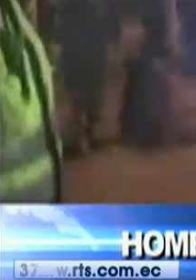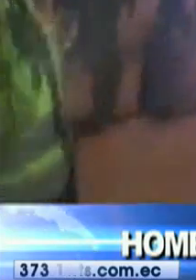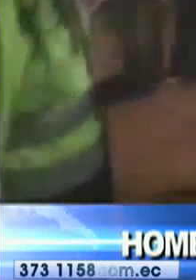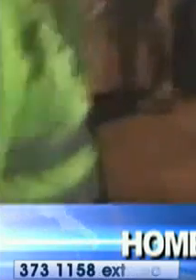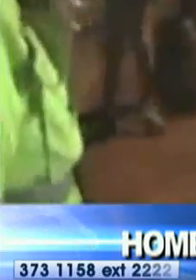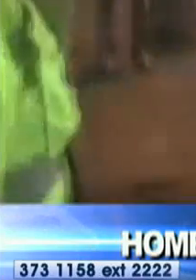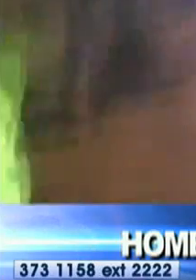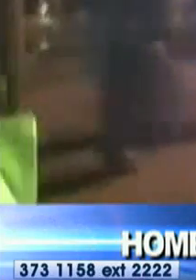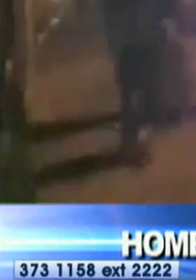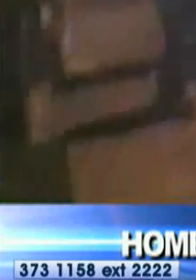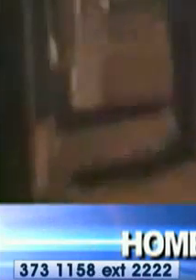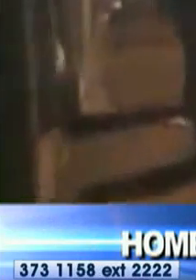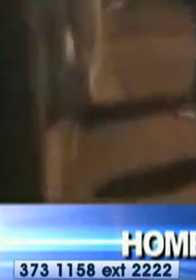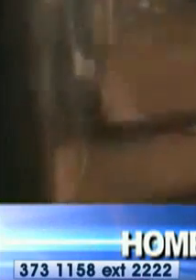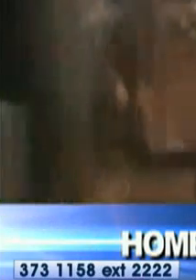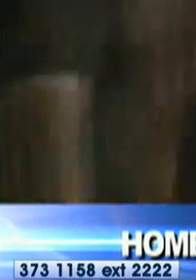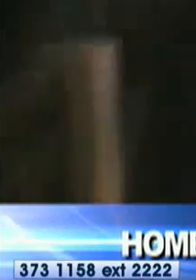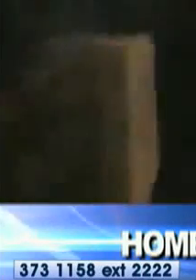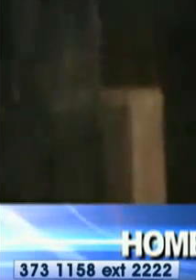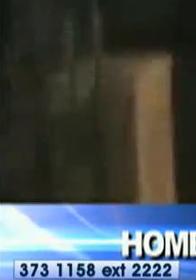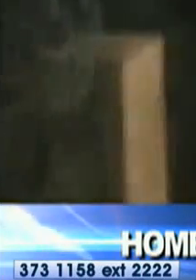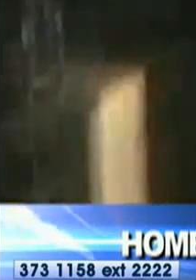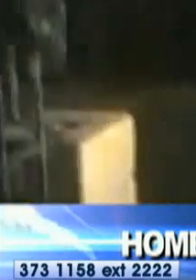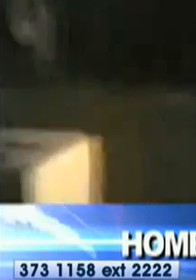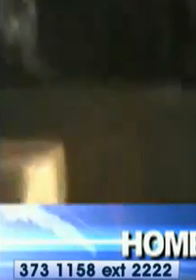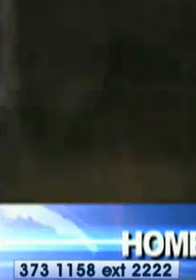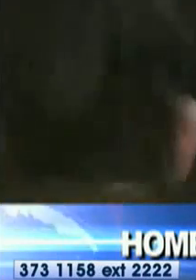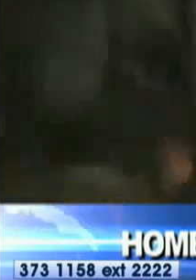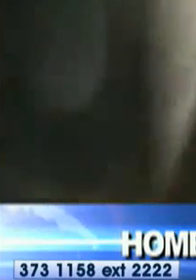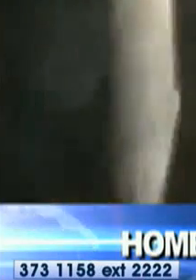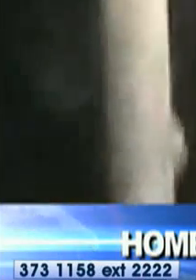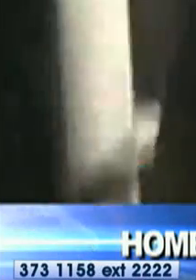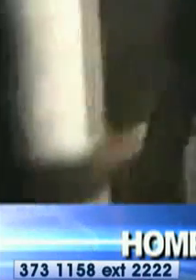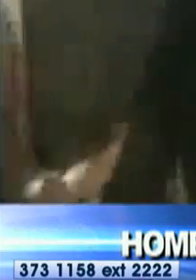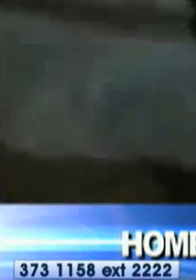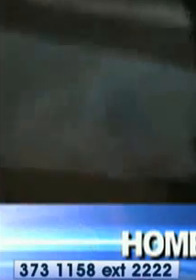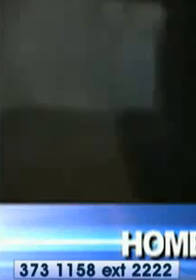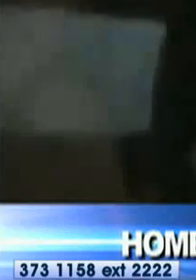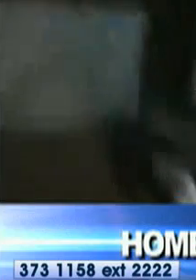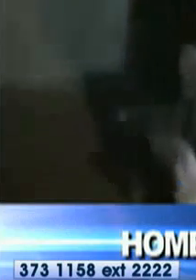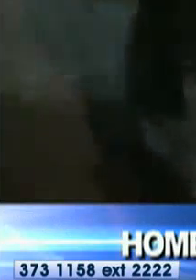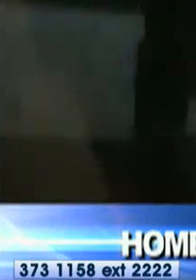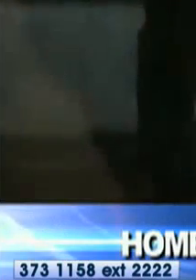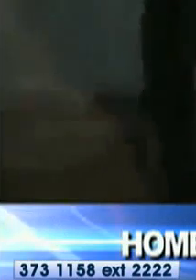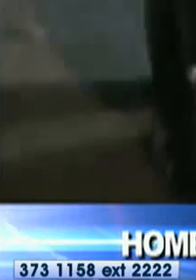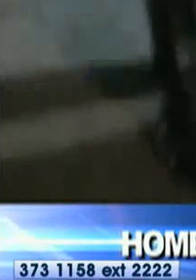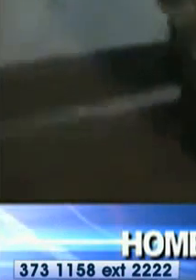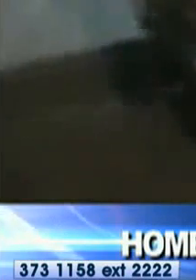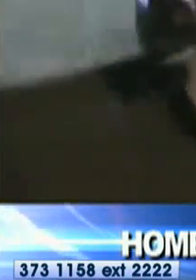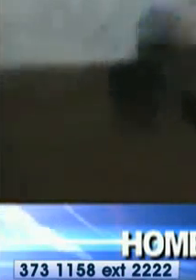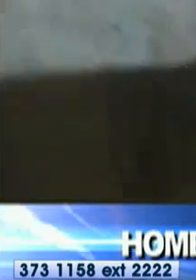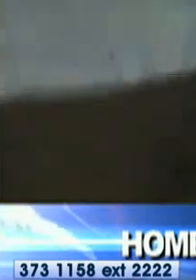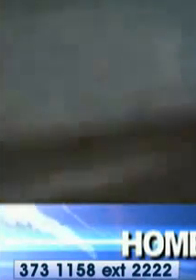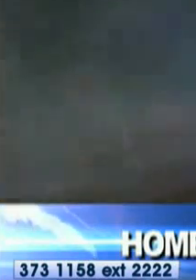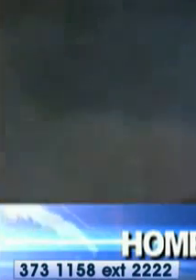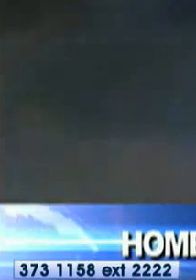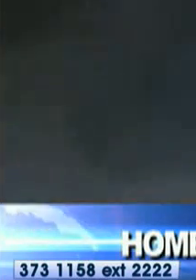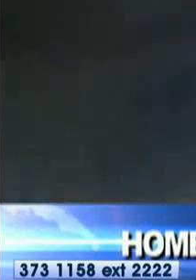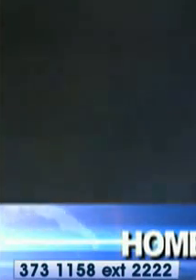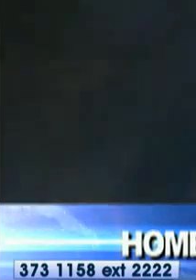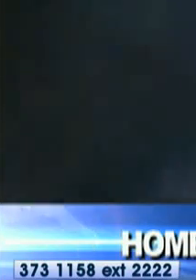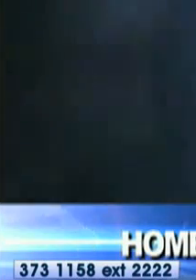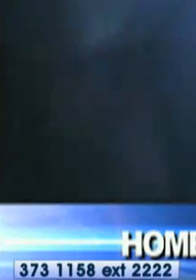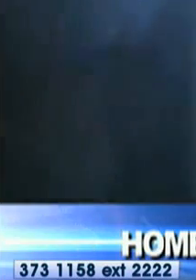su pareja. Lo que sorprende es que a pesar de que la mujer indicó haber sido agredida, decidió no